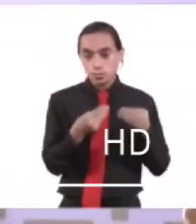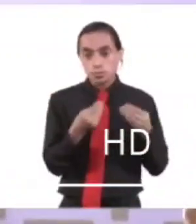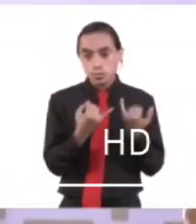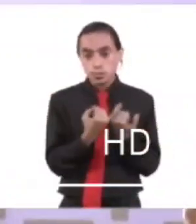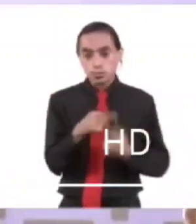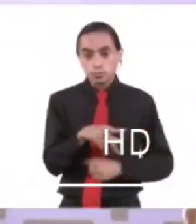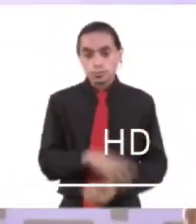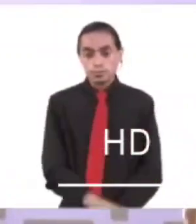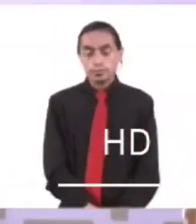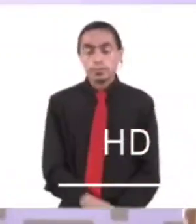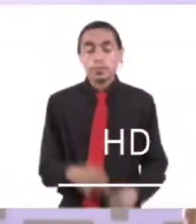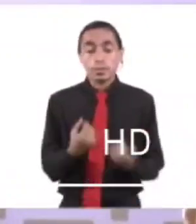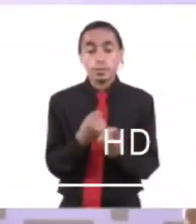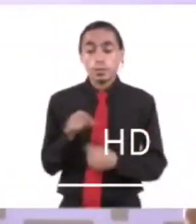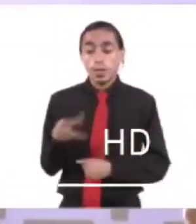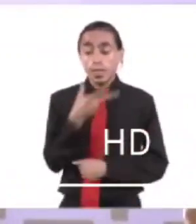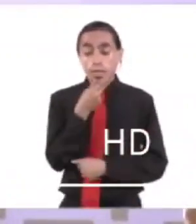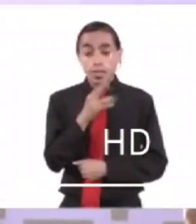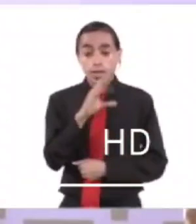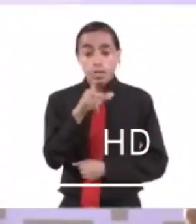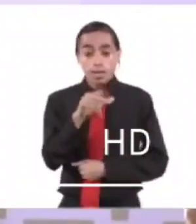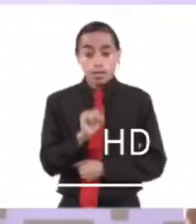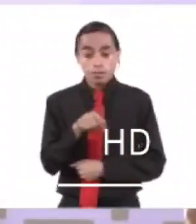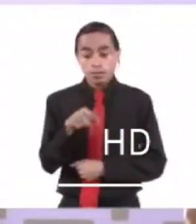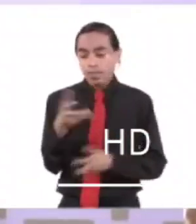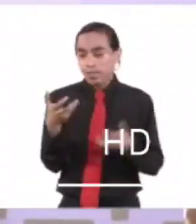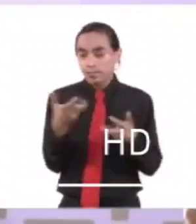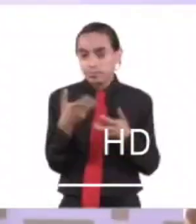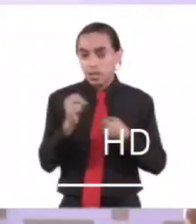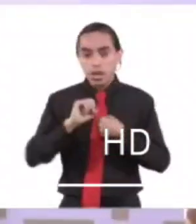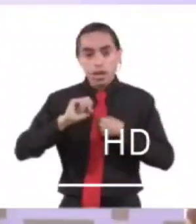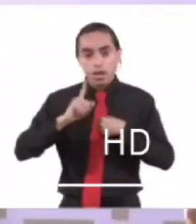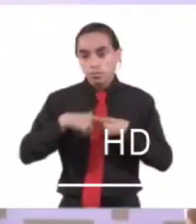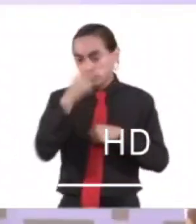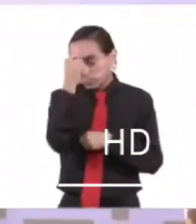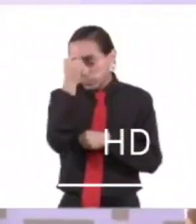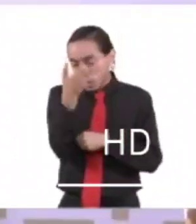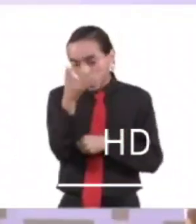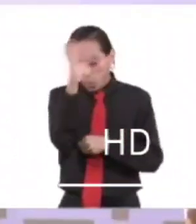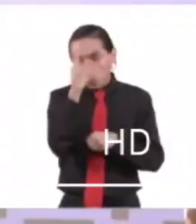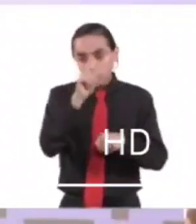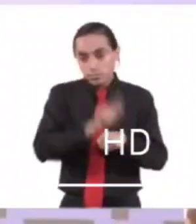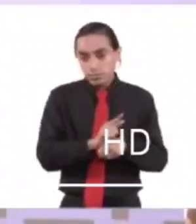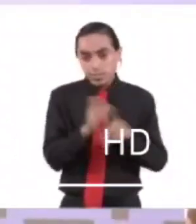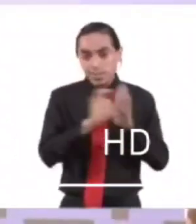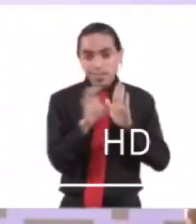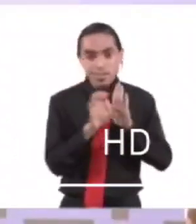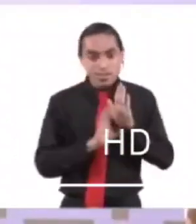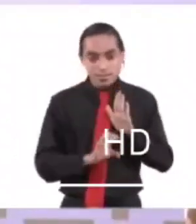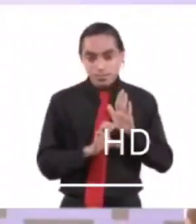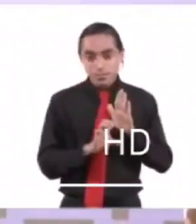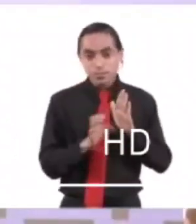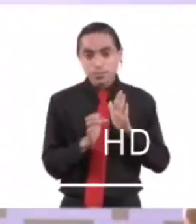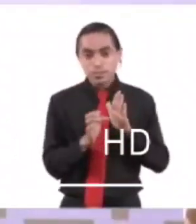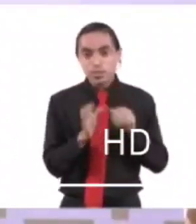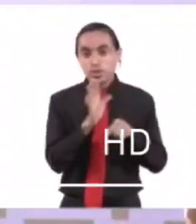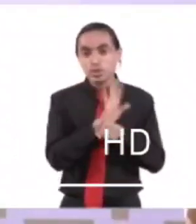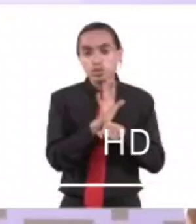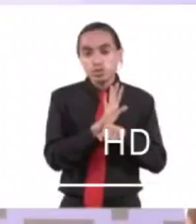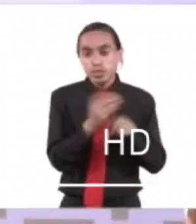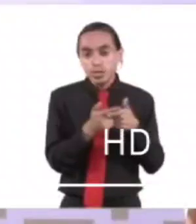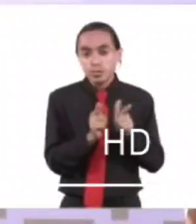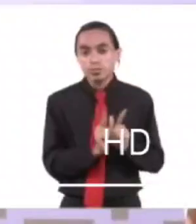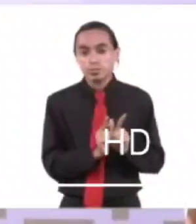también hacía pues algunos experimentos culturales, como su cineclub, ¿no? El